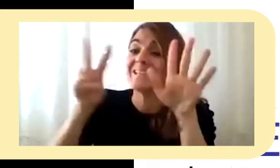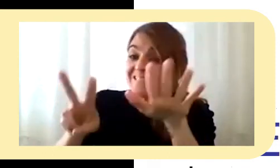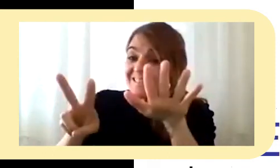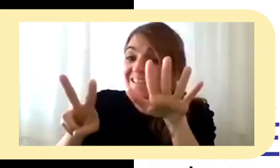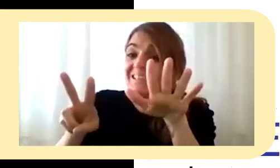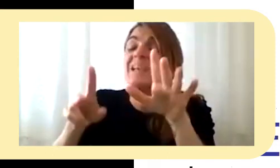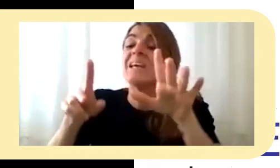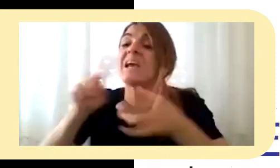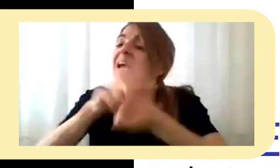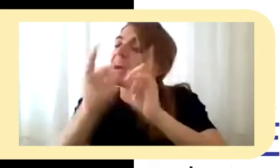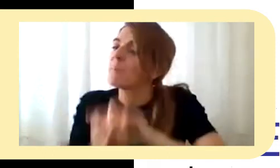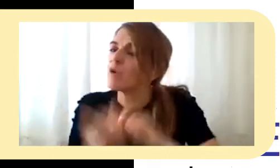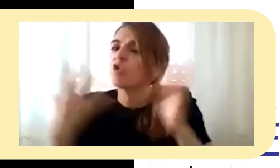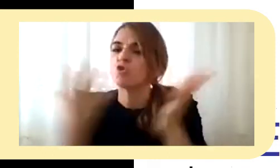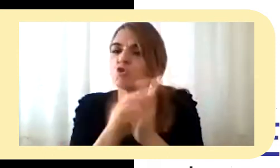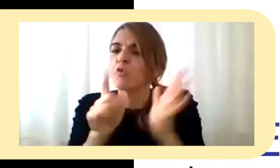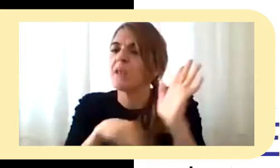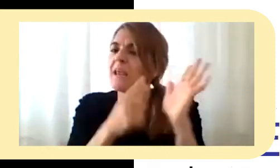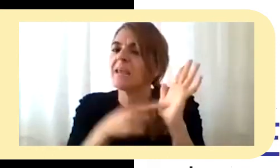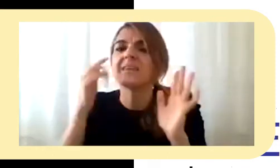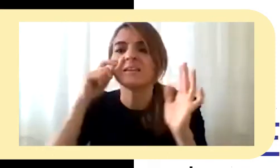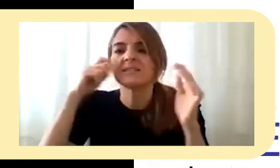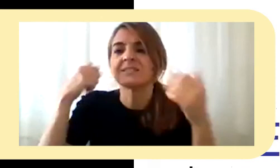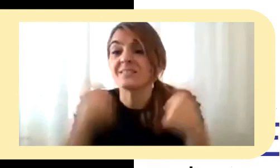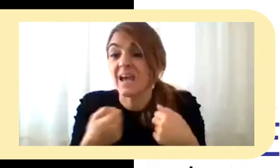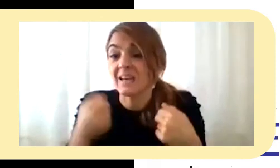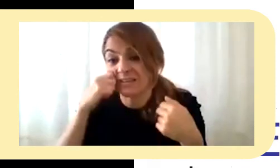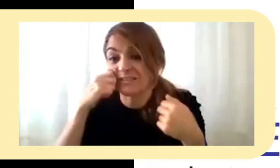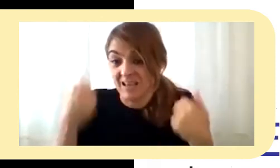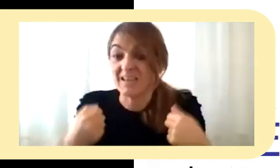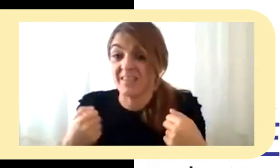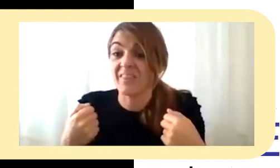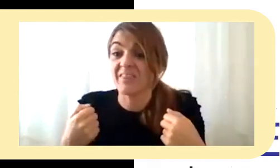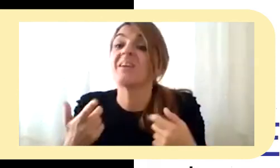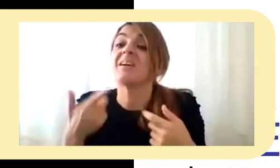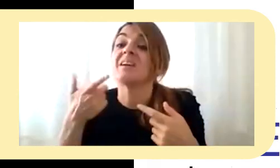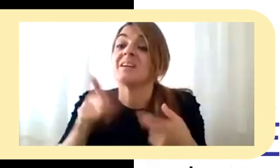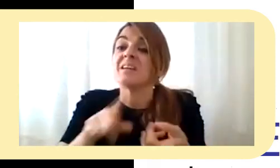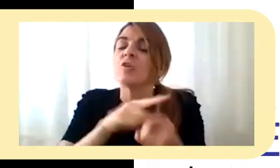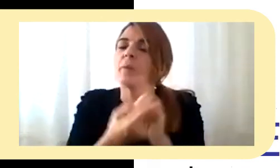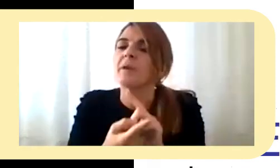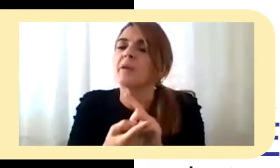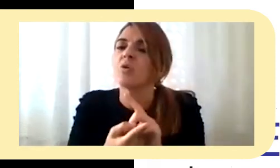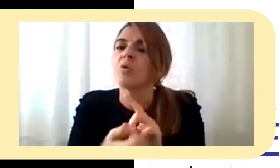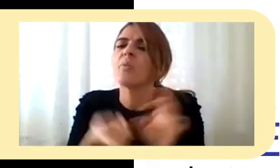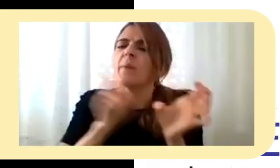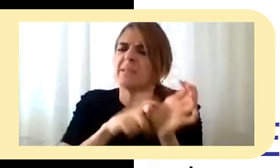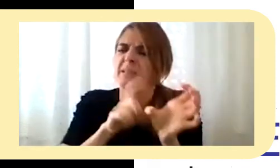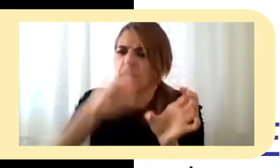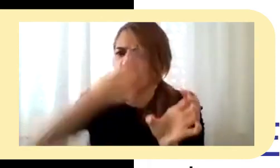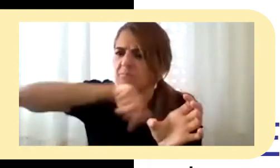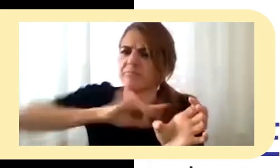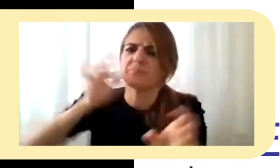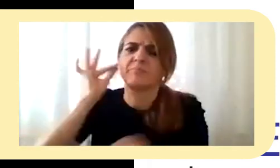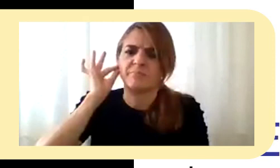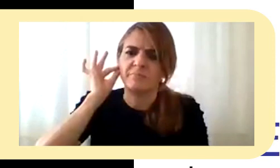Sanidad. En la Ley de Sanidad está muy bien cambiada. Nos dejaron además participar, no sé Teresa si tú pudiste,